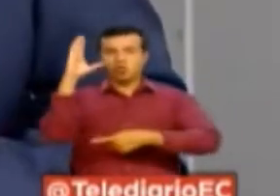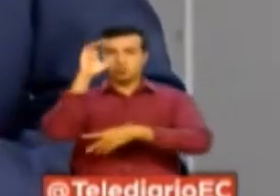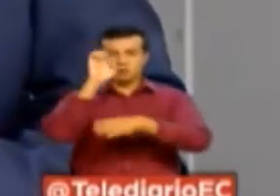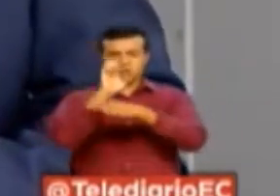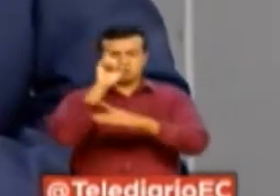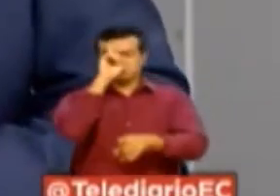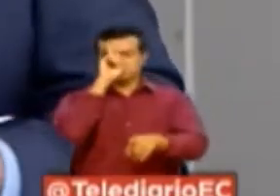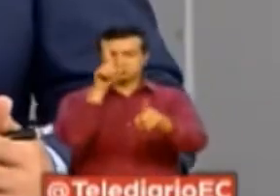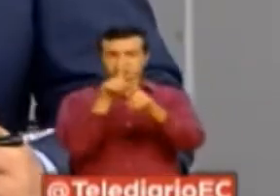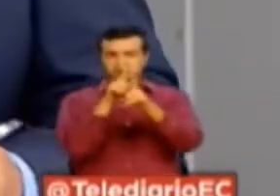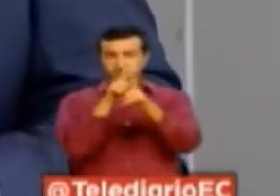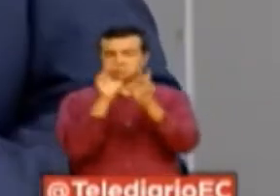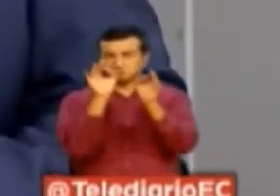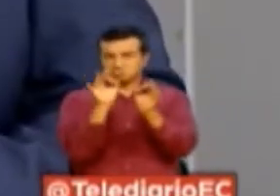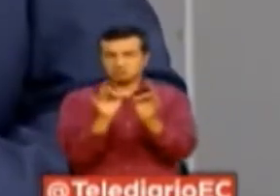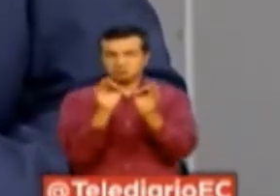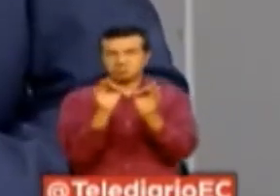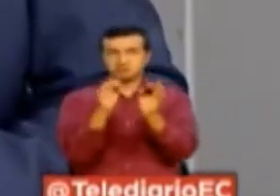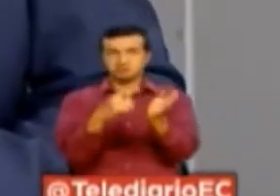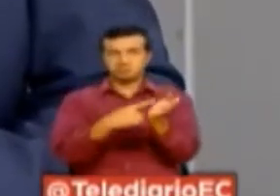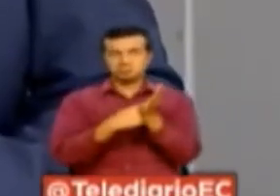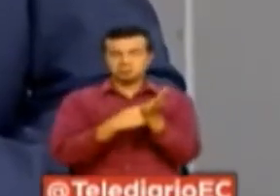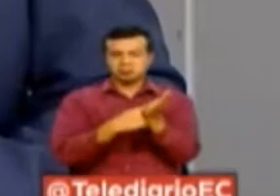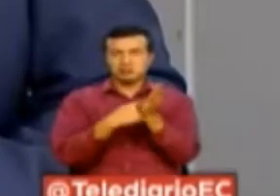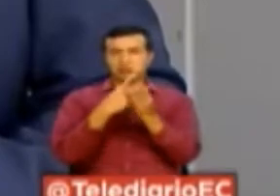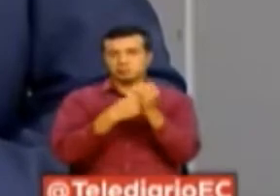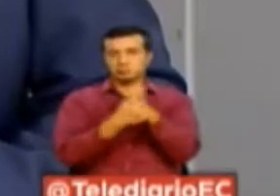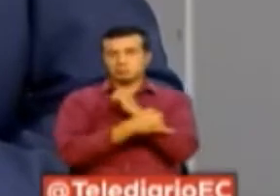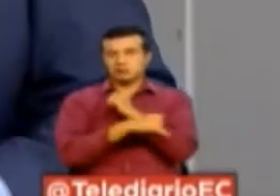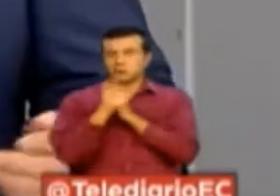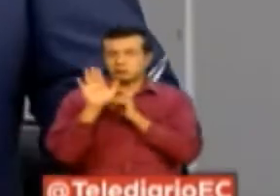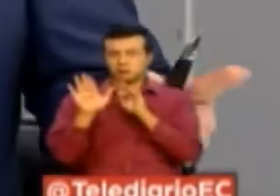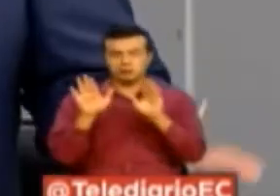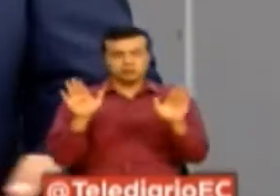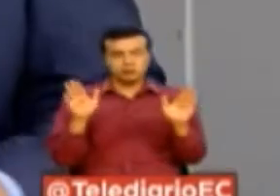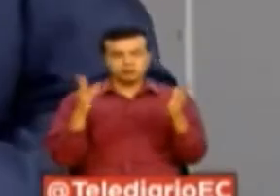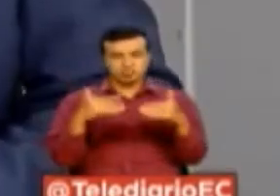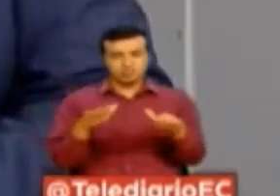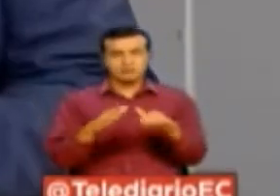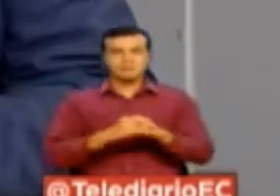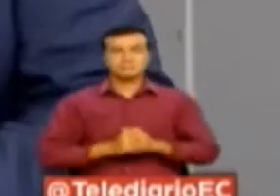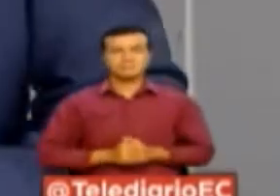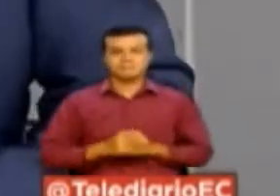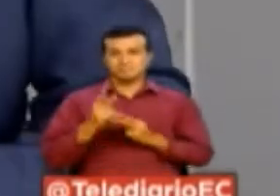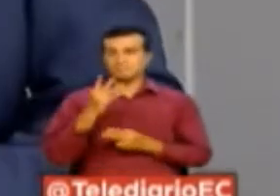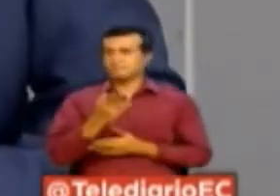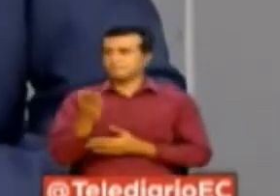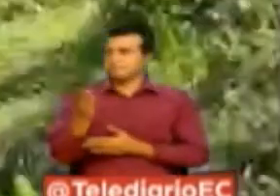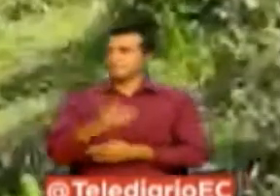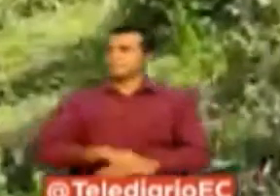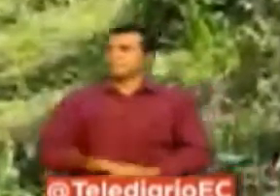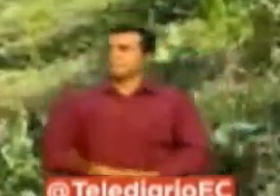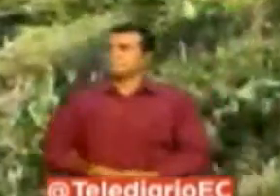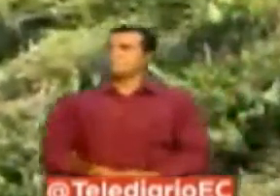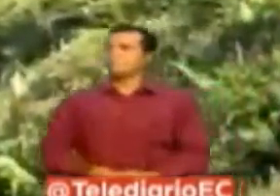fue uno de los principales acuerdos del gabinete binacional llevado a cabo hace pocas horas veamos